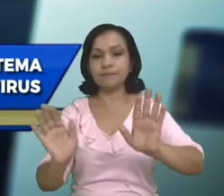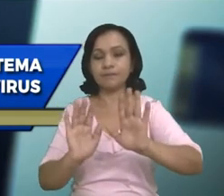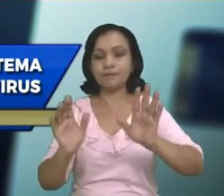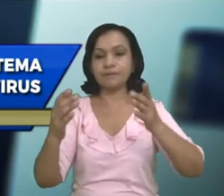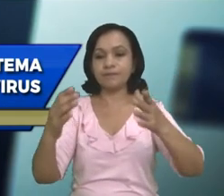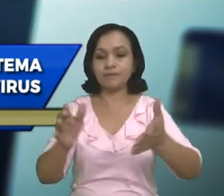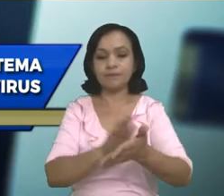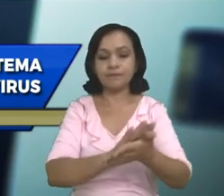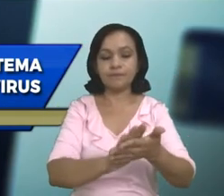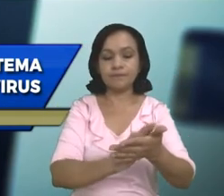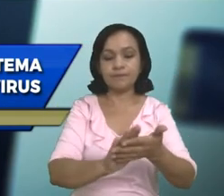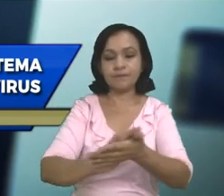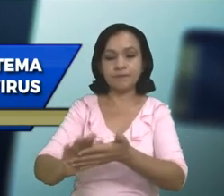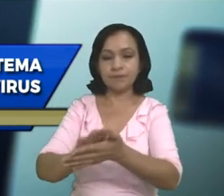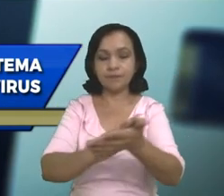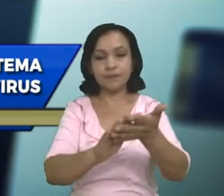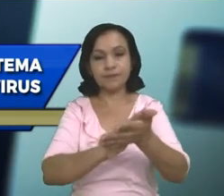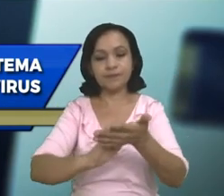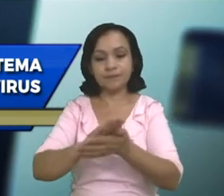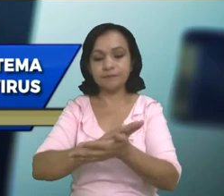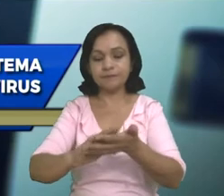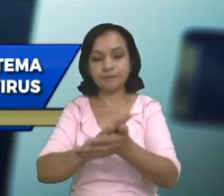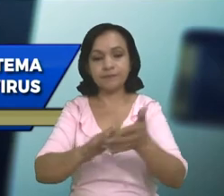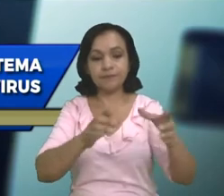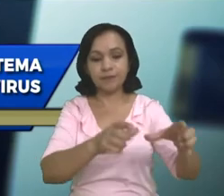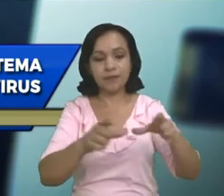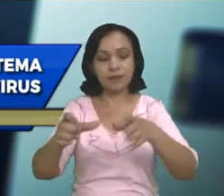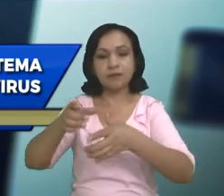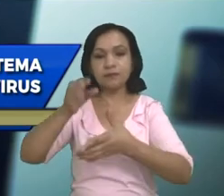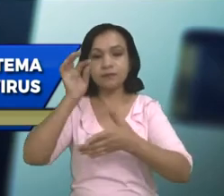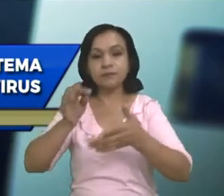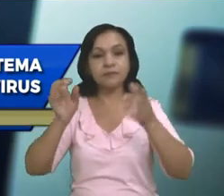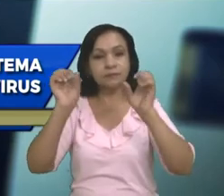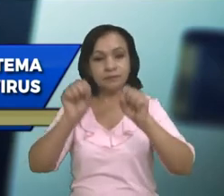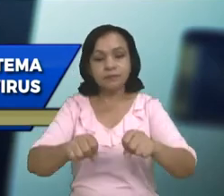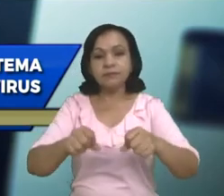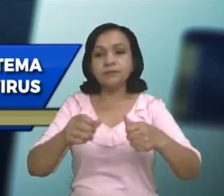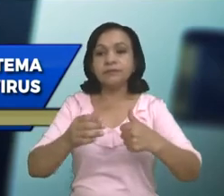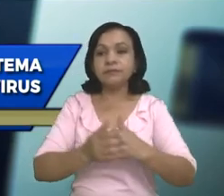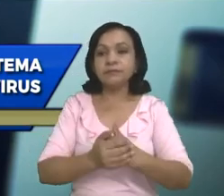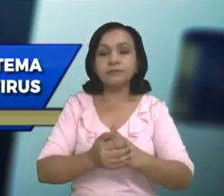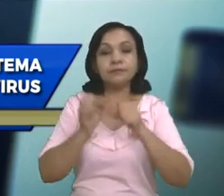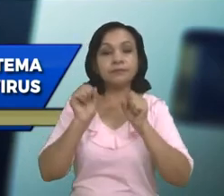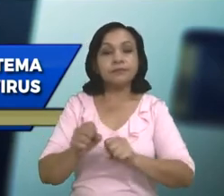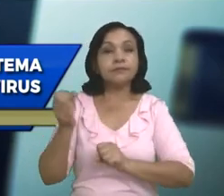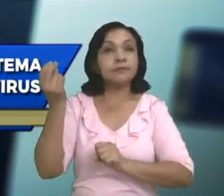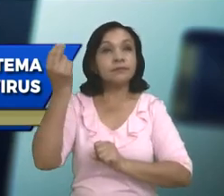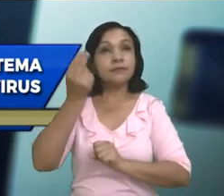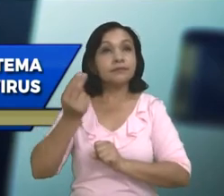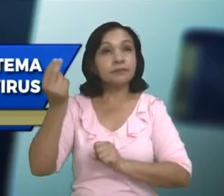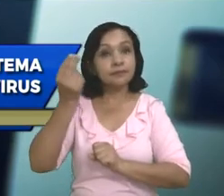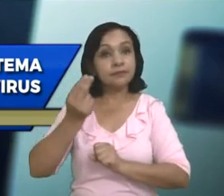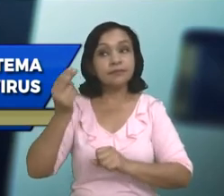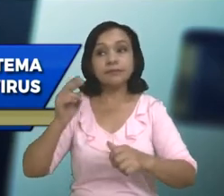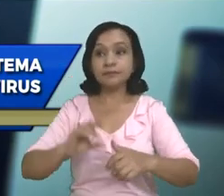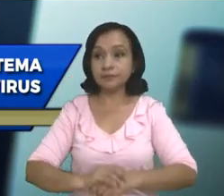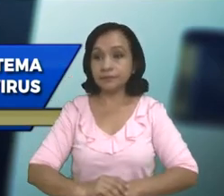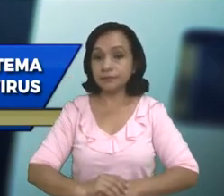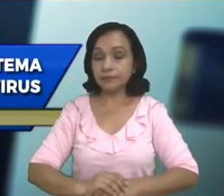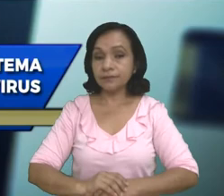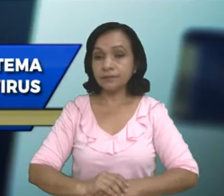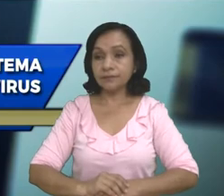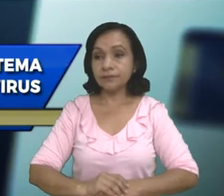objetos que puedan contaminarse con las secreciones respiratorias que puede uno usar puede usar